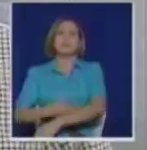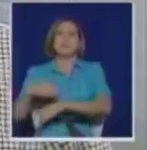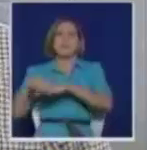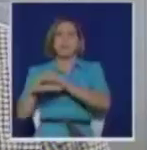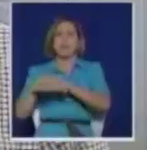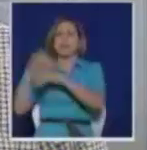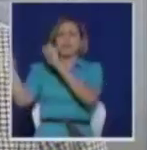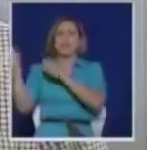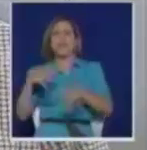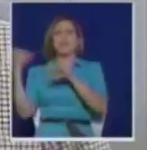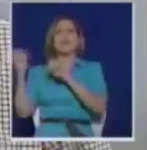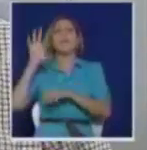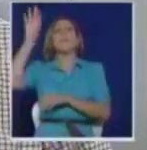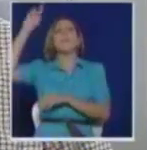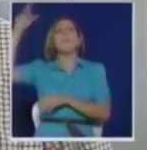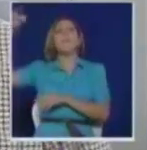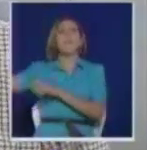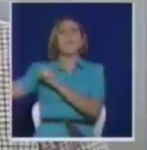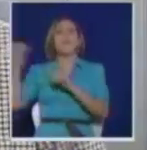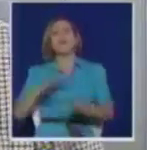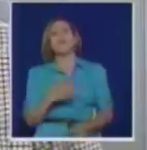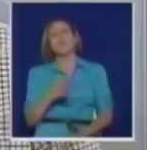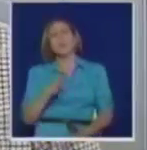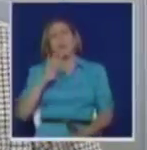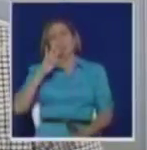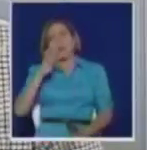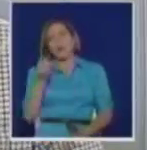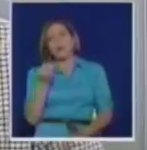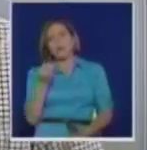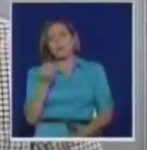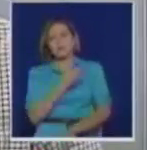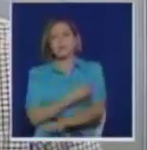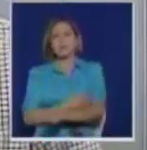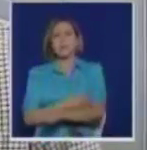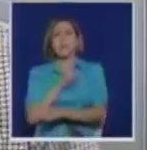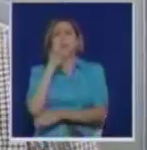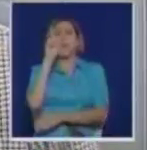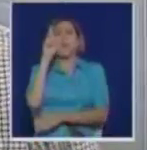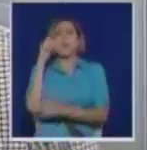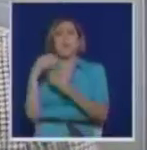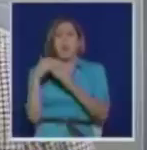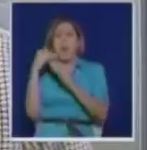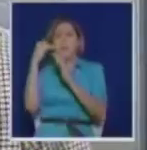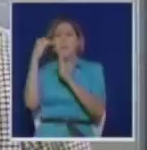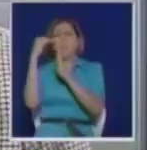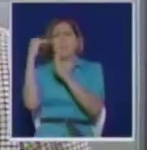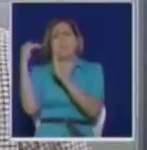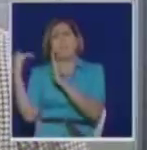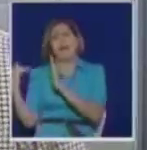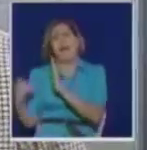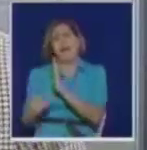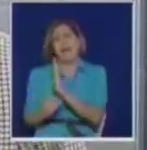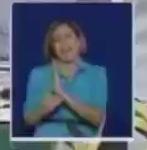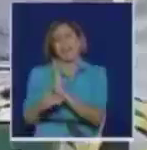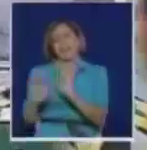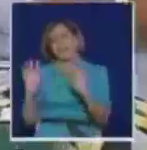esos 75 millones de pares, 40 millones por debajo de un dólar, lo que es claramente contrabando técnico.